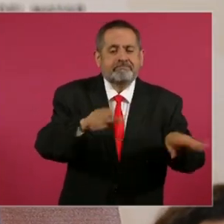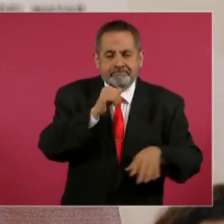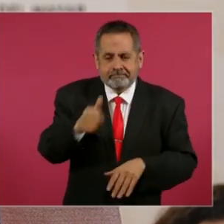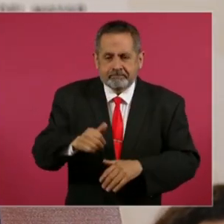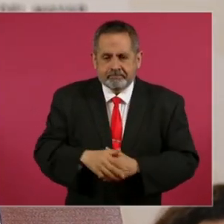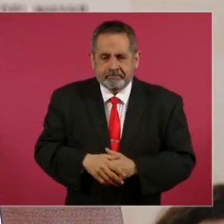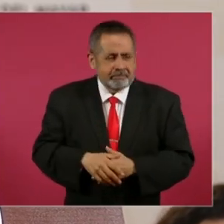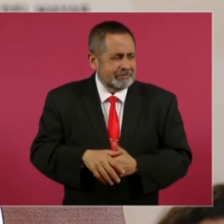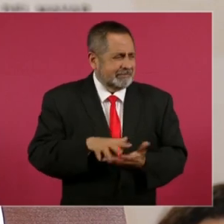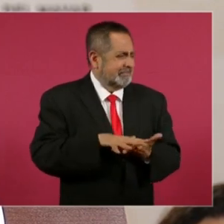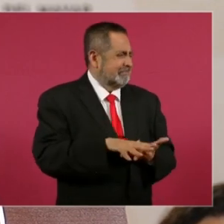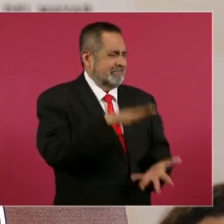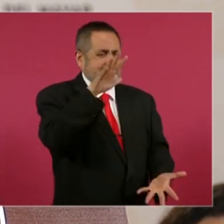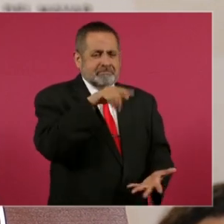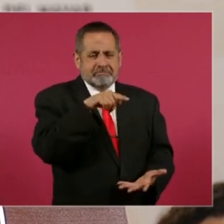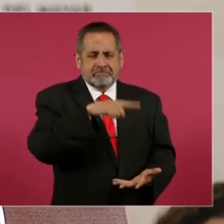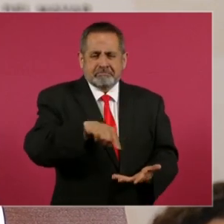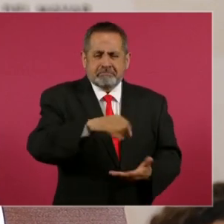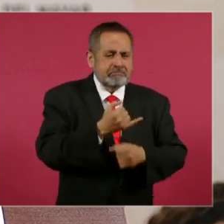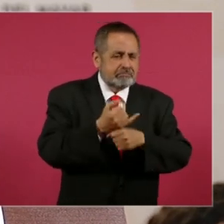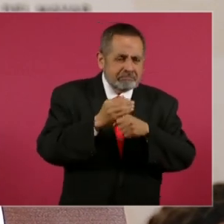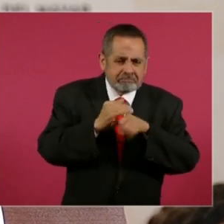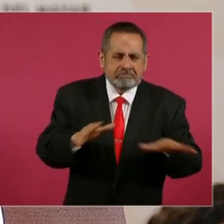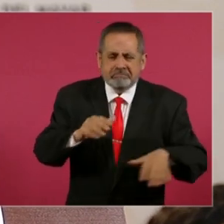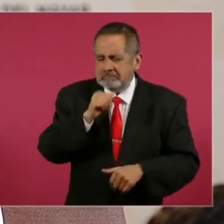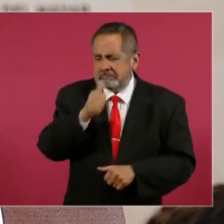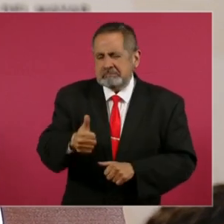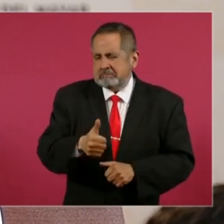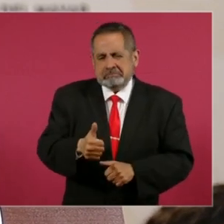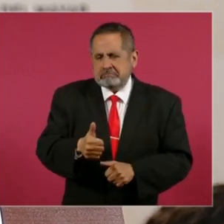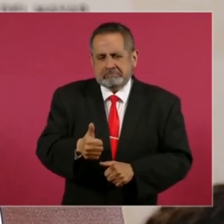en la mayoría de los medios,